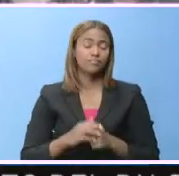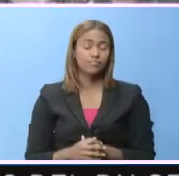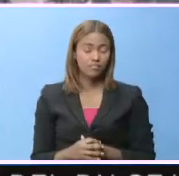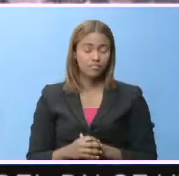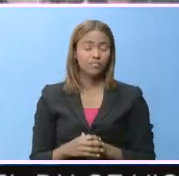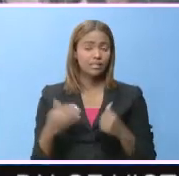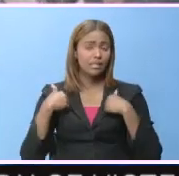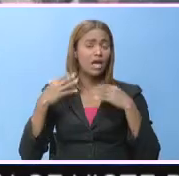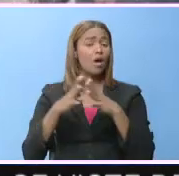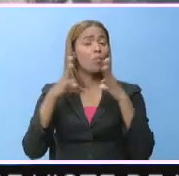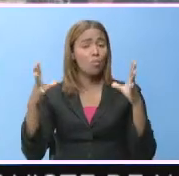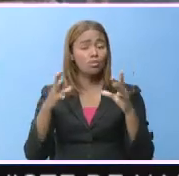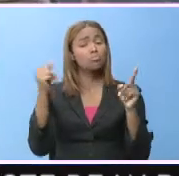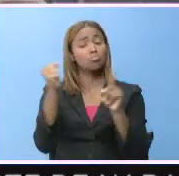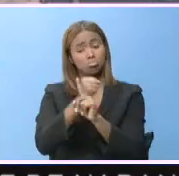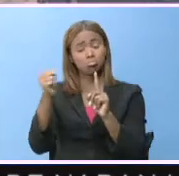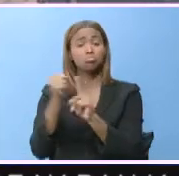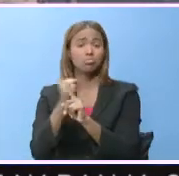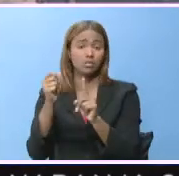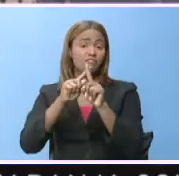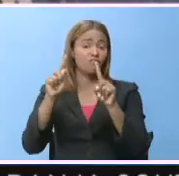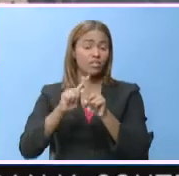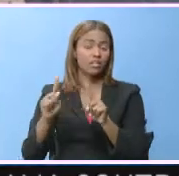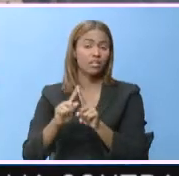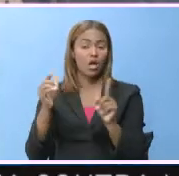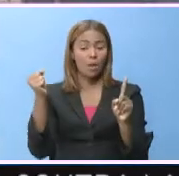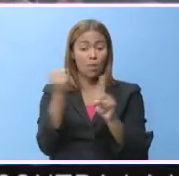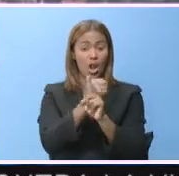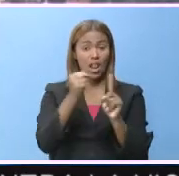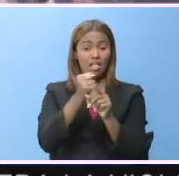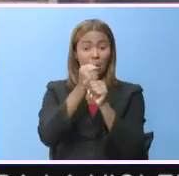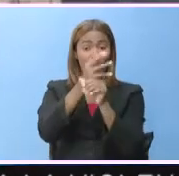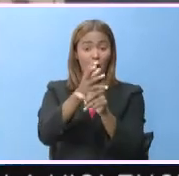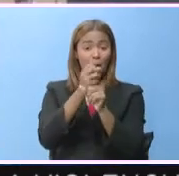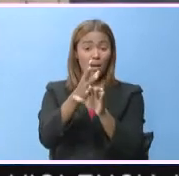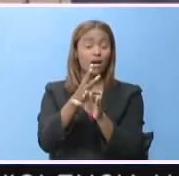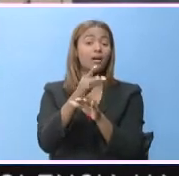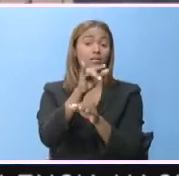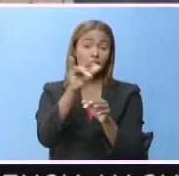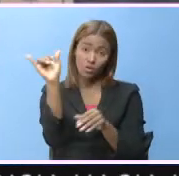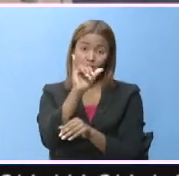Hay muchas formas de violencia y la violencia física es una manifestación.